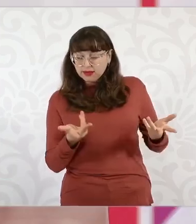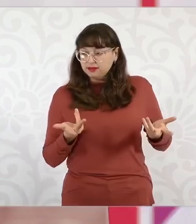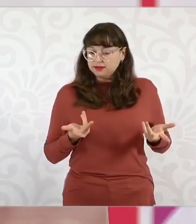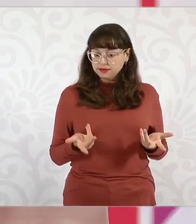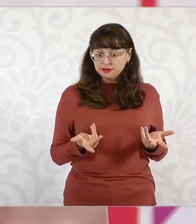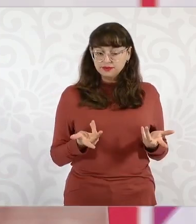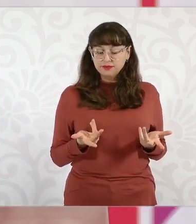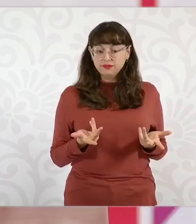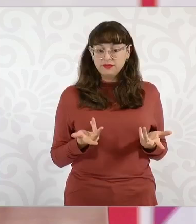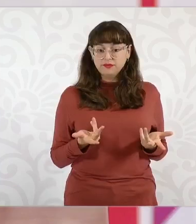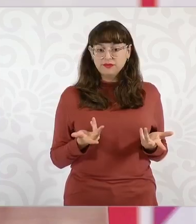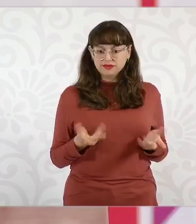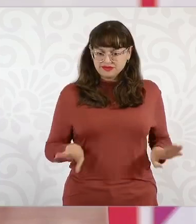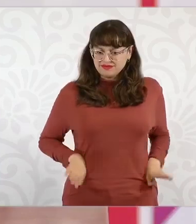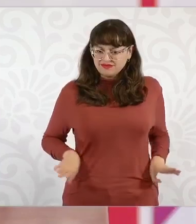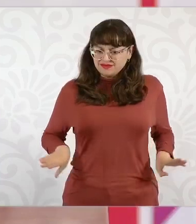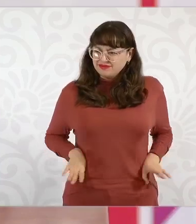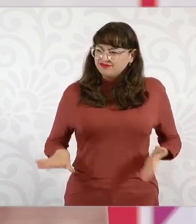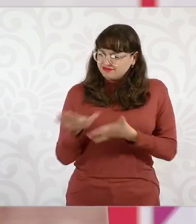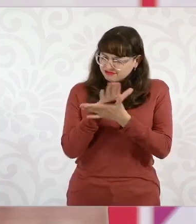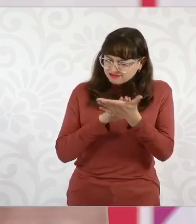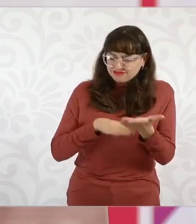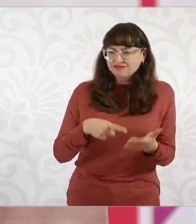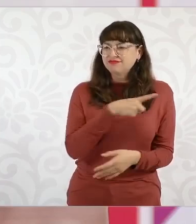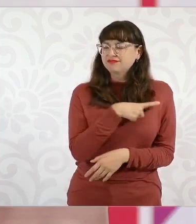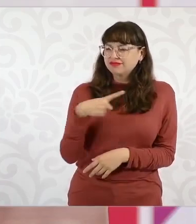porque hay que comportarse con humildad.